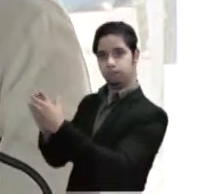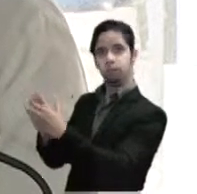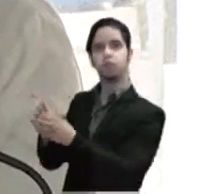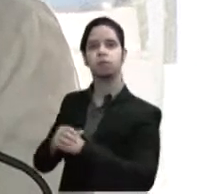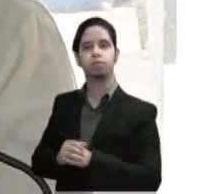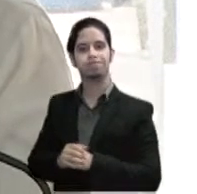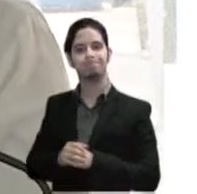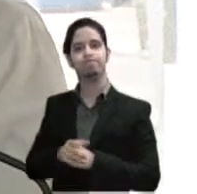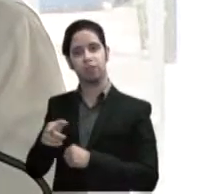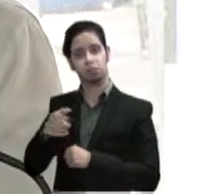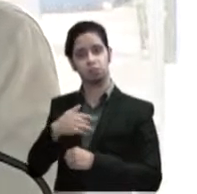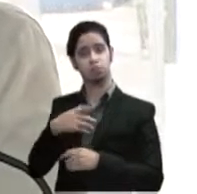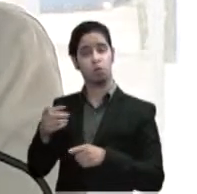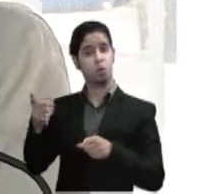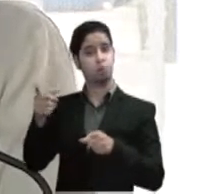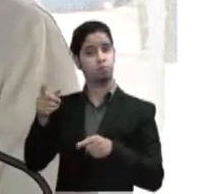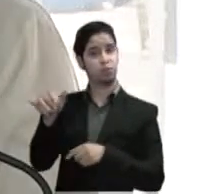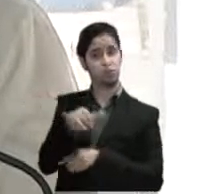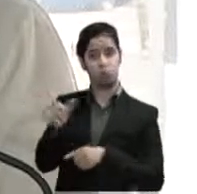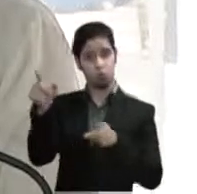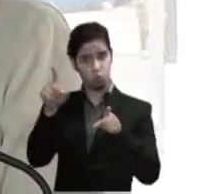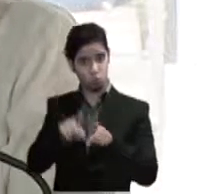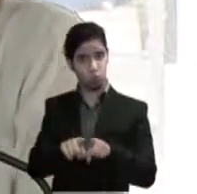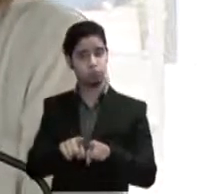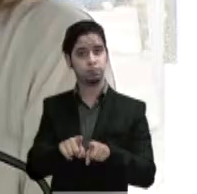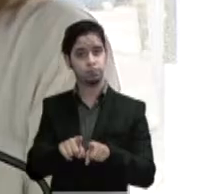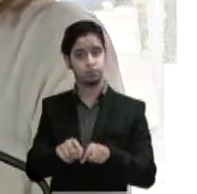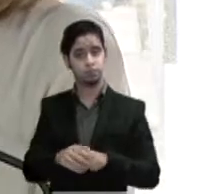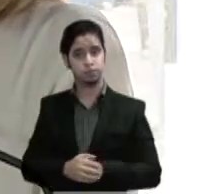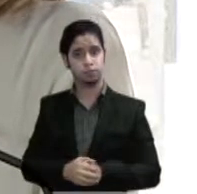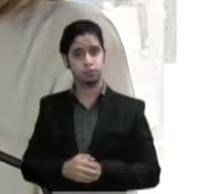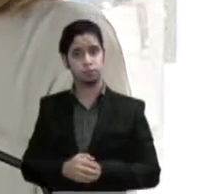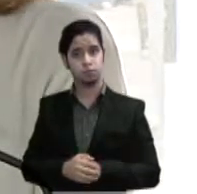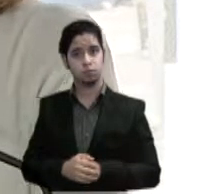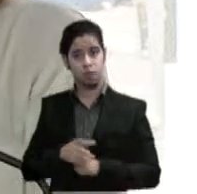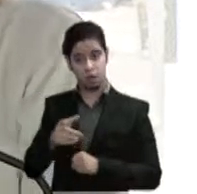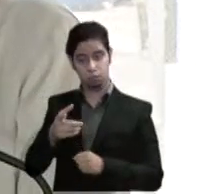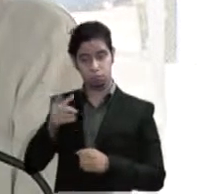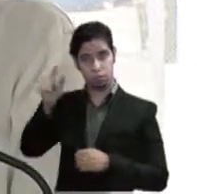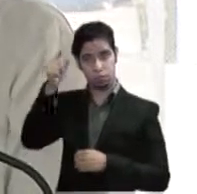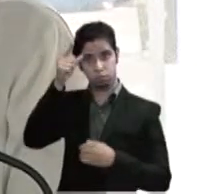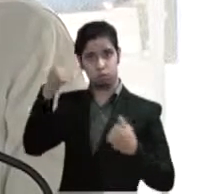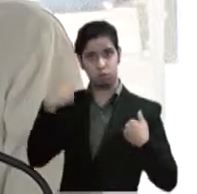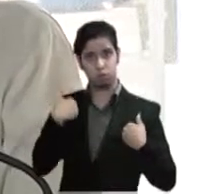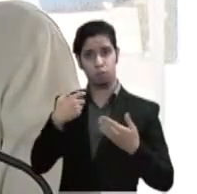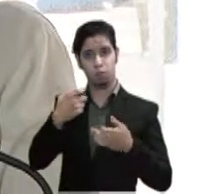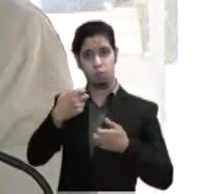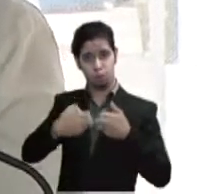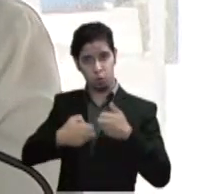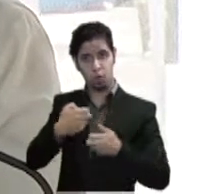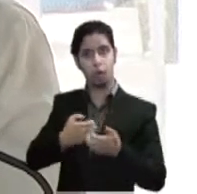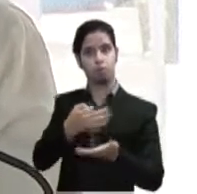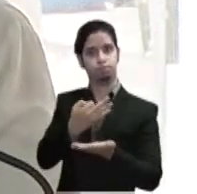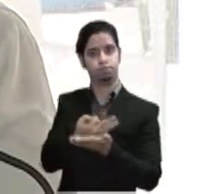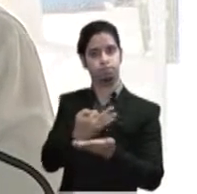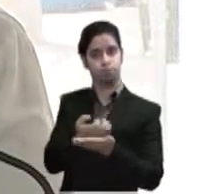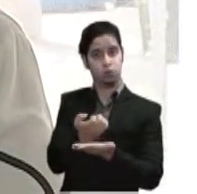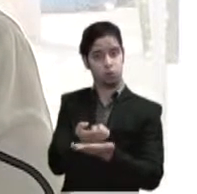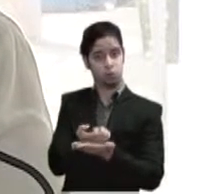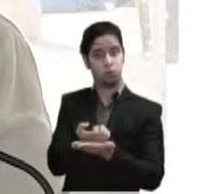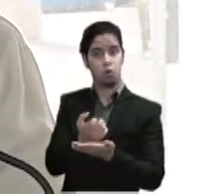problema fiscal serio que no lo causó Alejandro García Padilla, pero que lo está